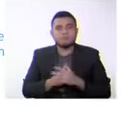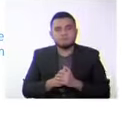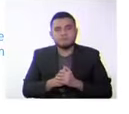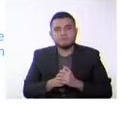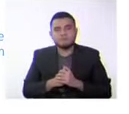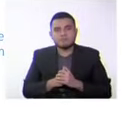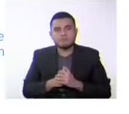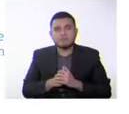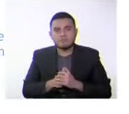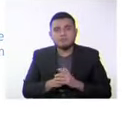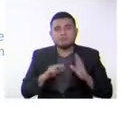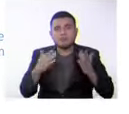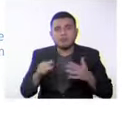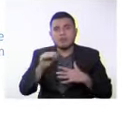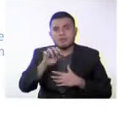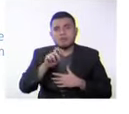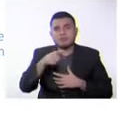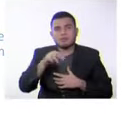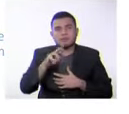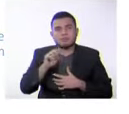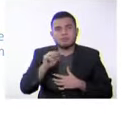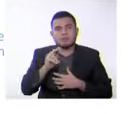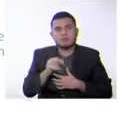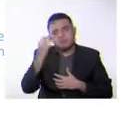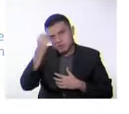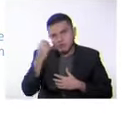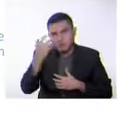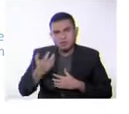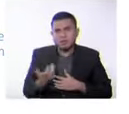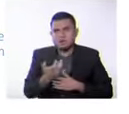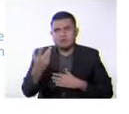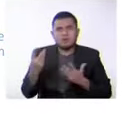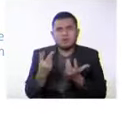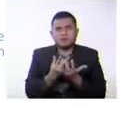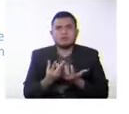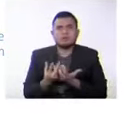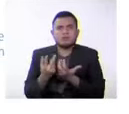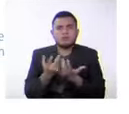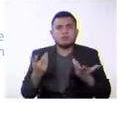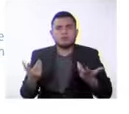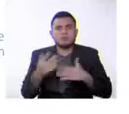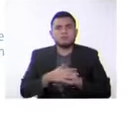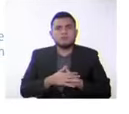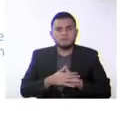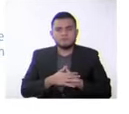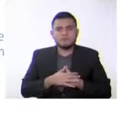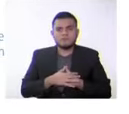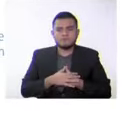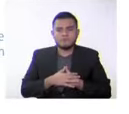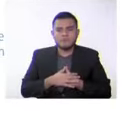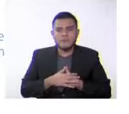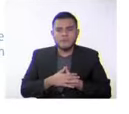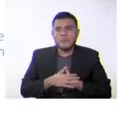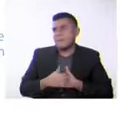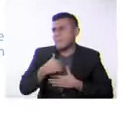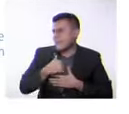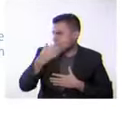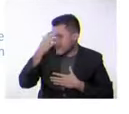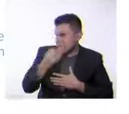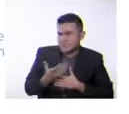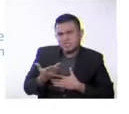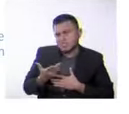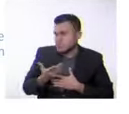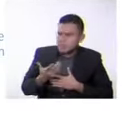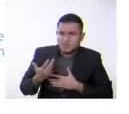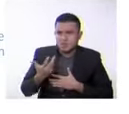que expresan las opiniones de todos los sectores de la sociedad. ¿Será que expresan las opiniones de todos los sectores, Eduardo? Creería que no de